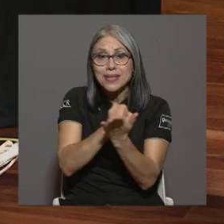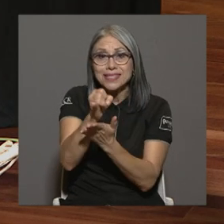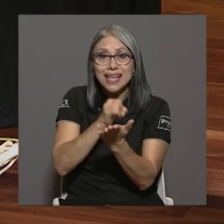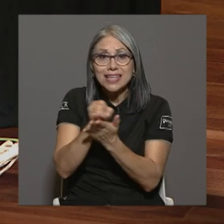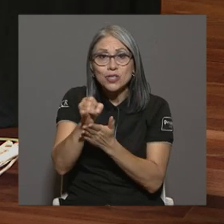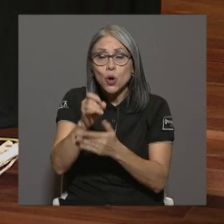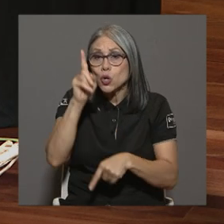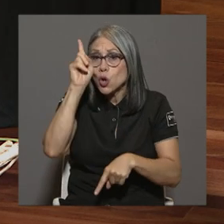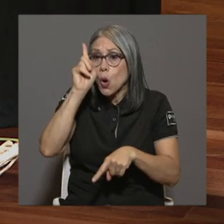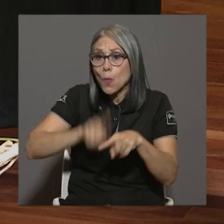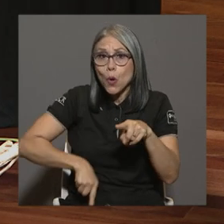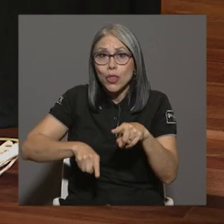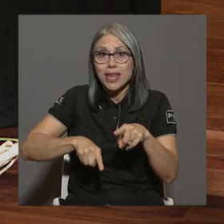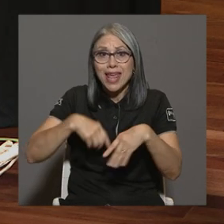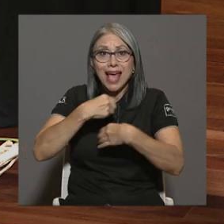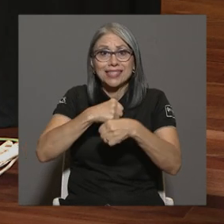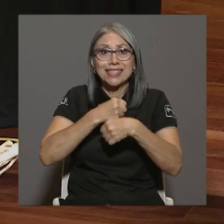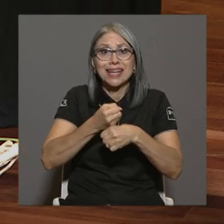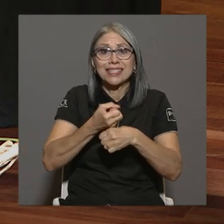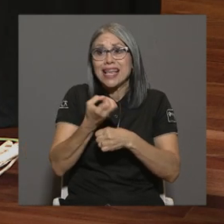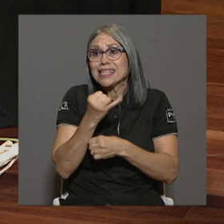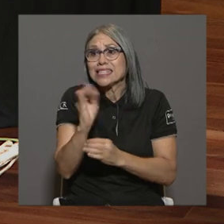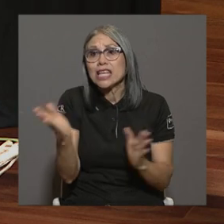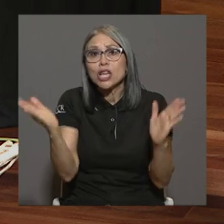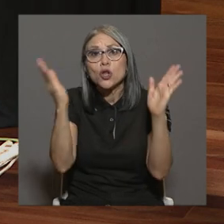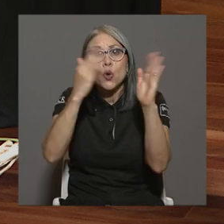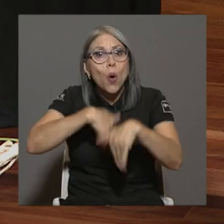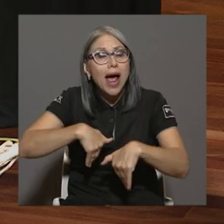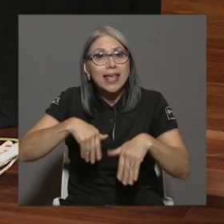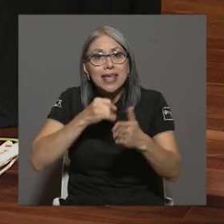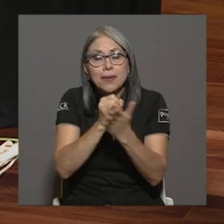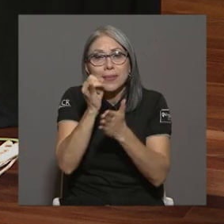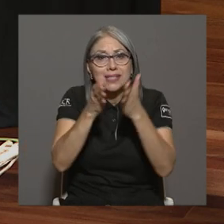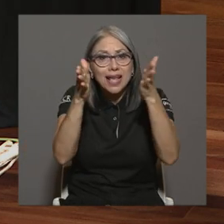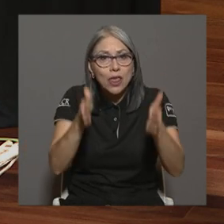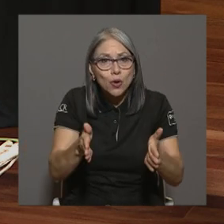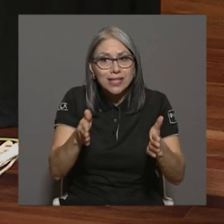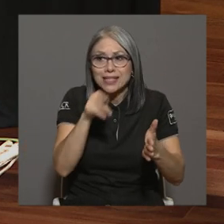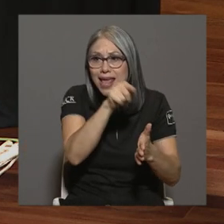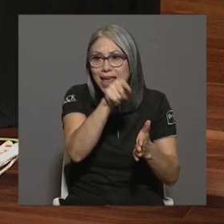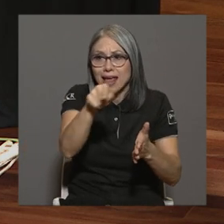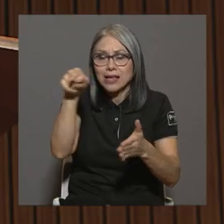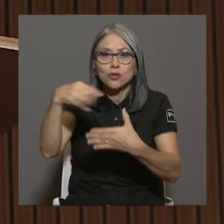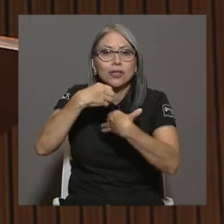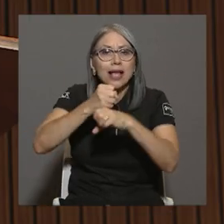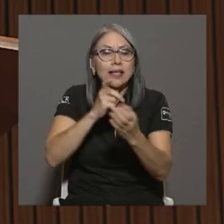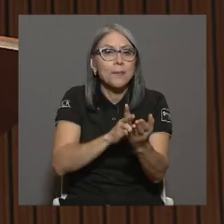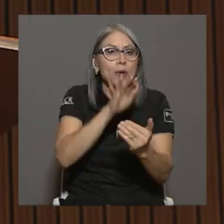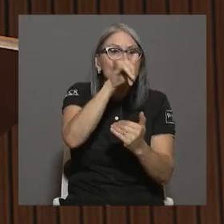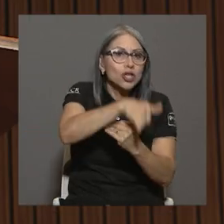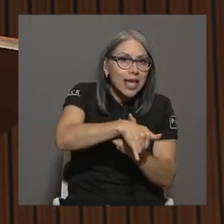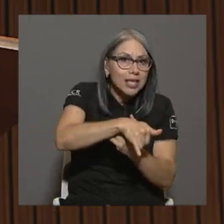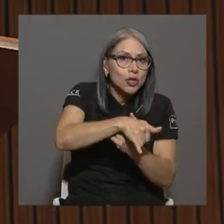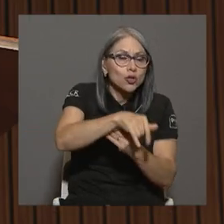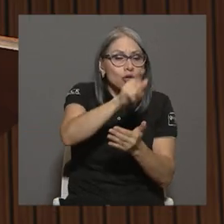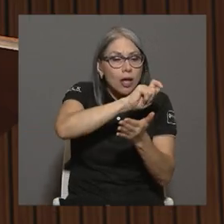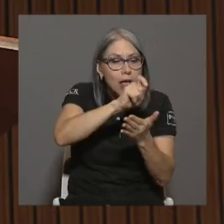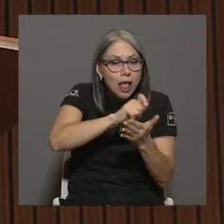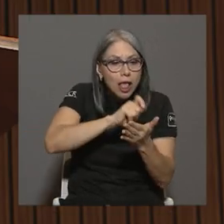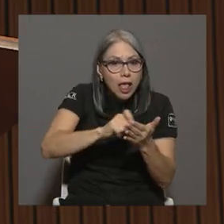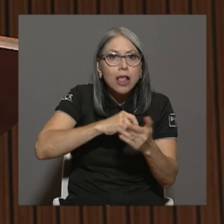podía gestionarse sin el recurso de las personas investigadoras, quienes formulan los proyectos, los ejecutan y